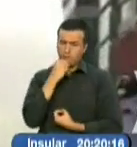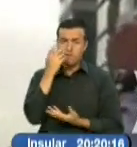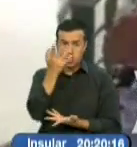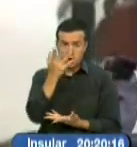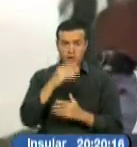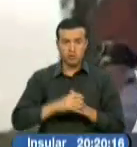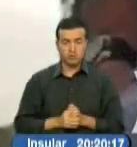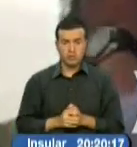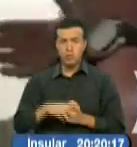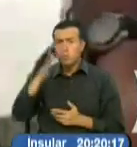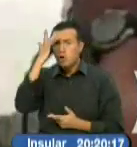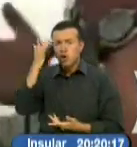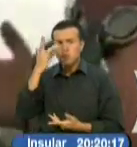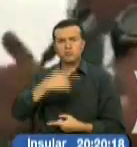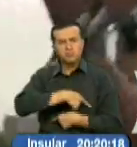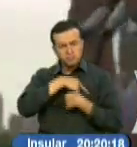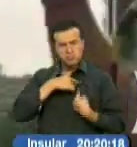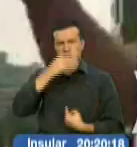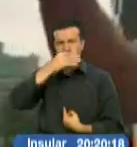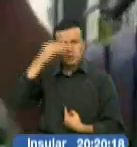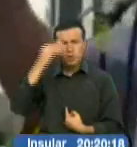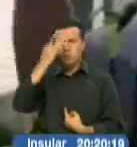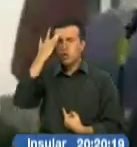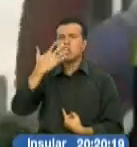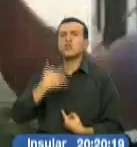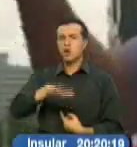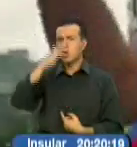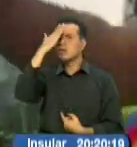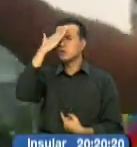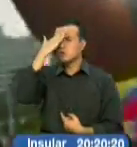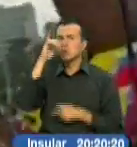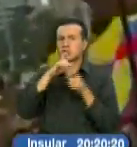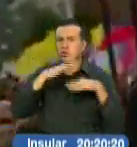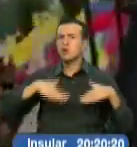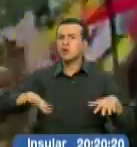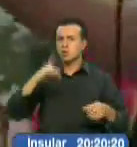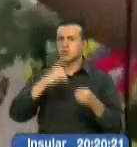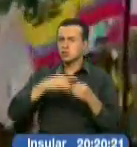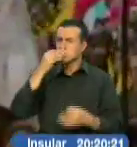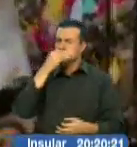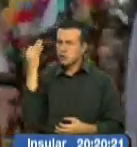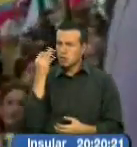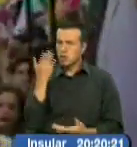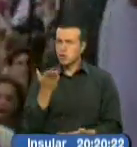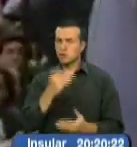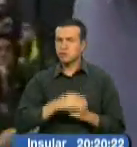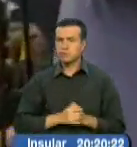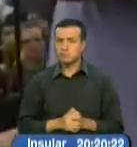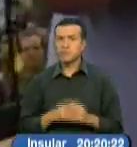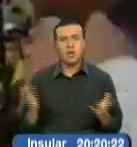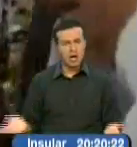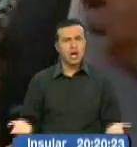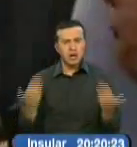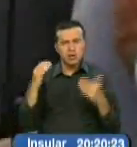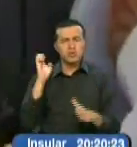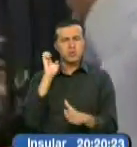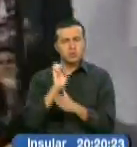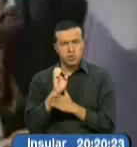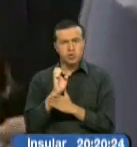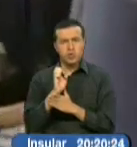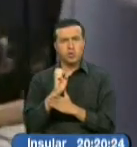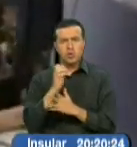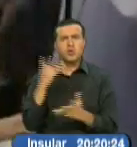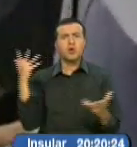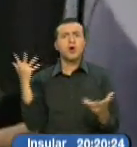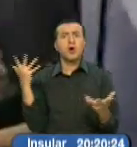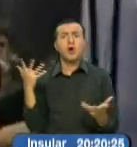corazón, lo digo con la plena convicción porque yo sé lo que el pueblo de Quito es capaz de hacer. Adelante, ecuatorianos, y no